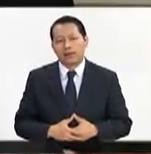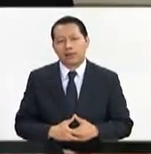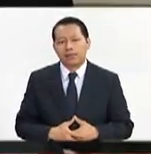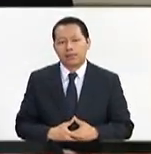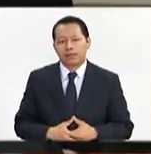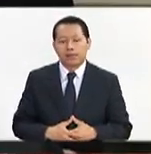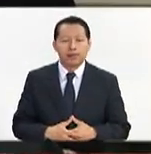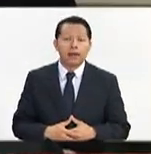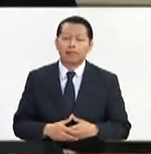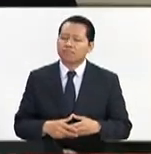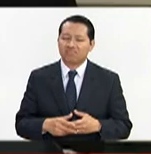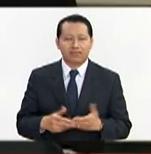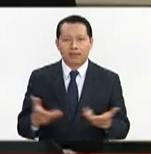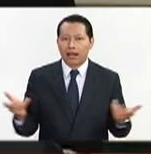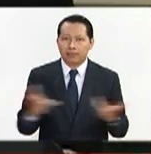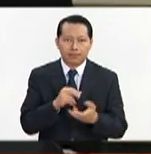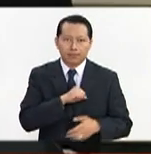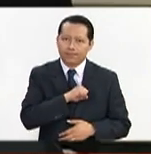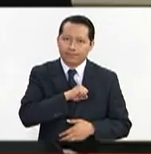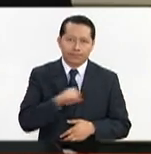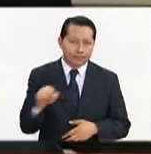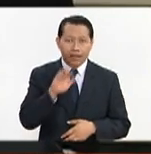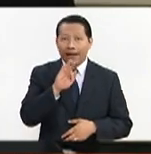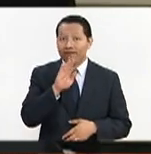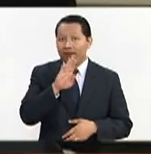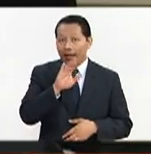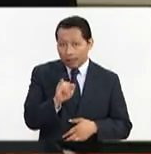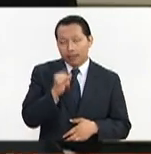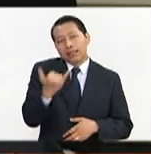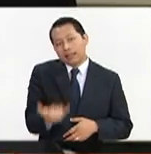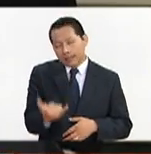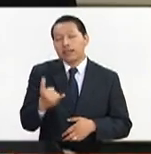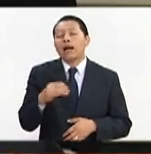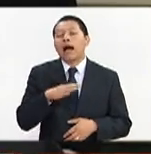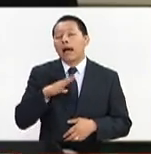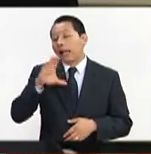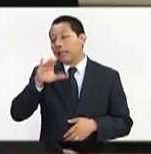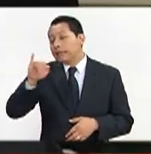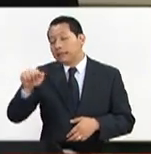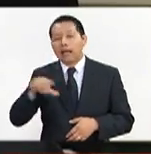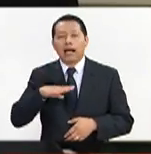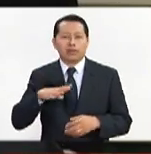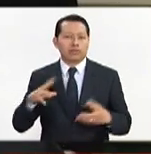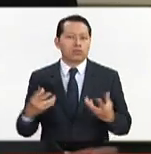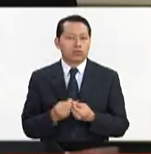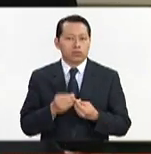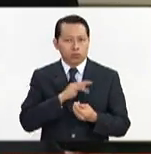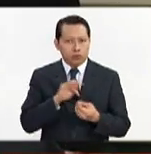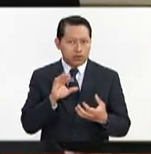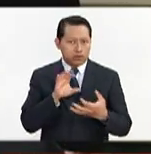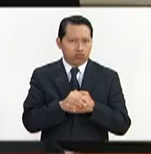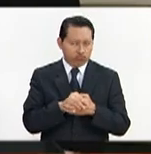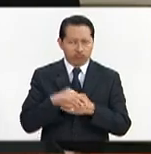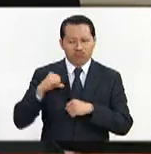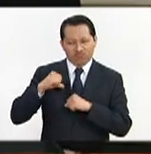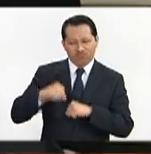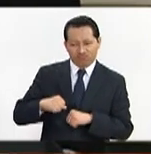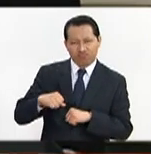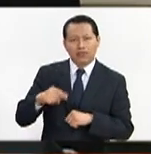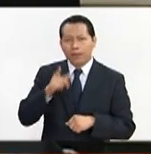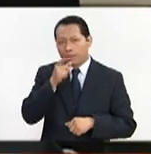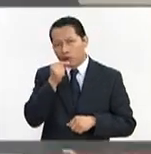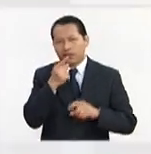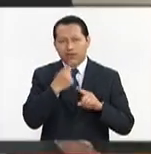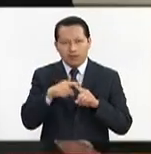Fue un acto de pura maldad. El FBI y el Departamento de Seguridad Nacional trabajan estrechamente con las autoridades locales para ayudar